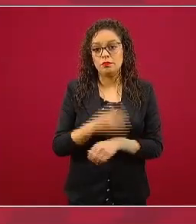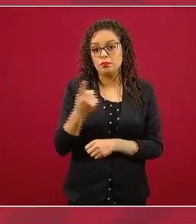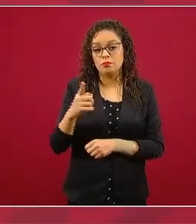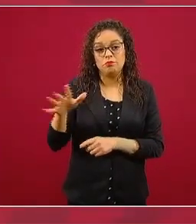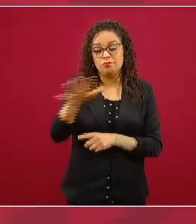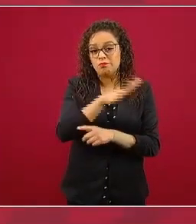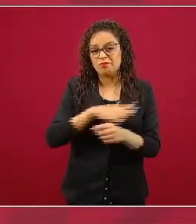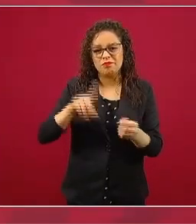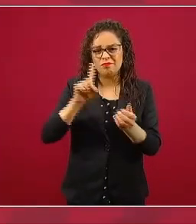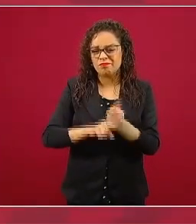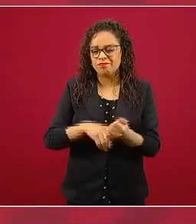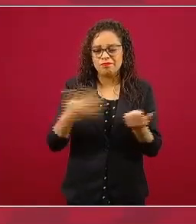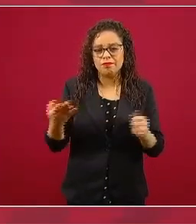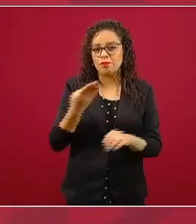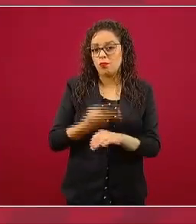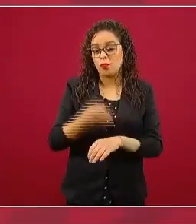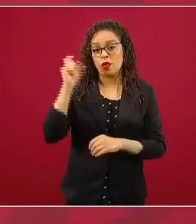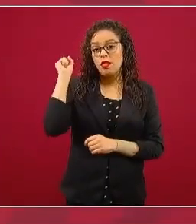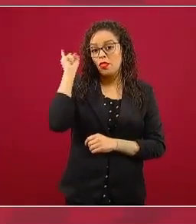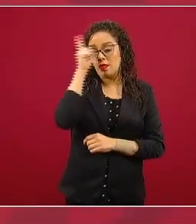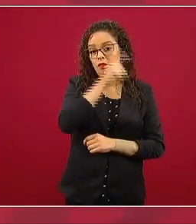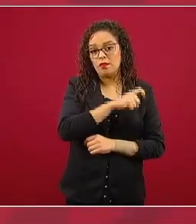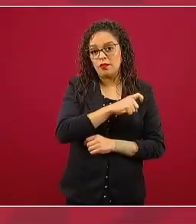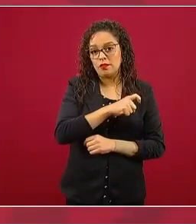pues, muy difícil,